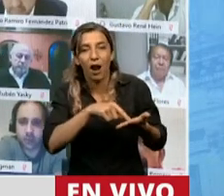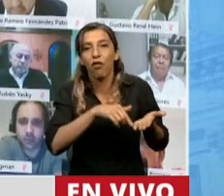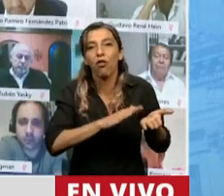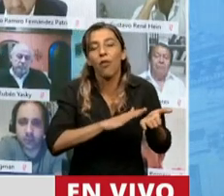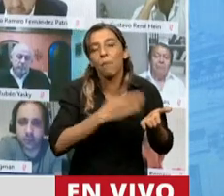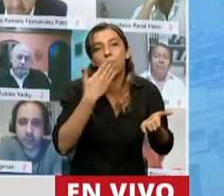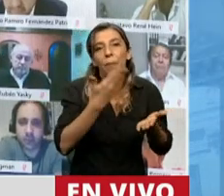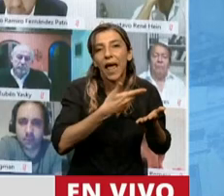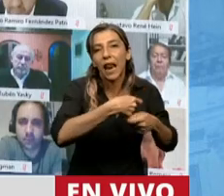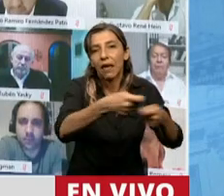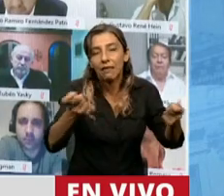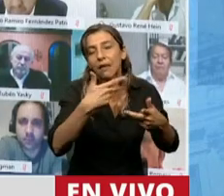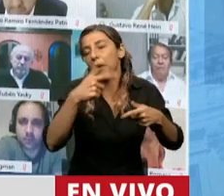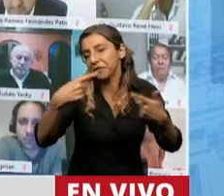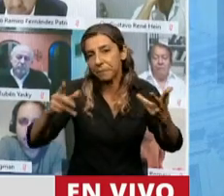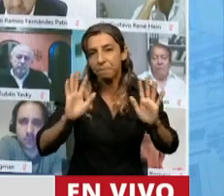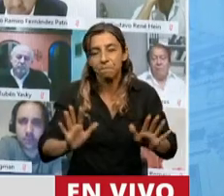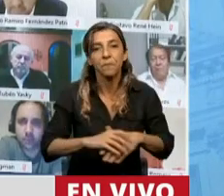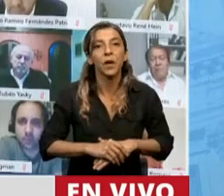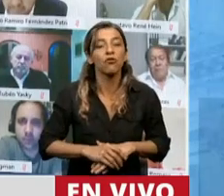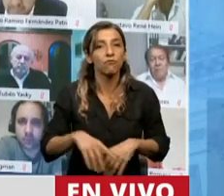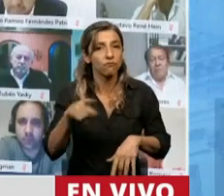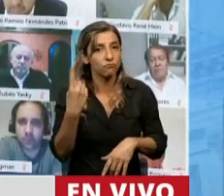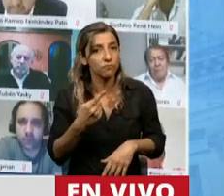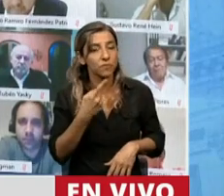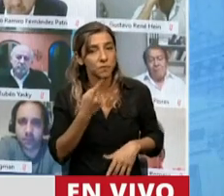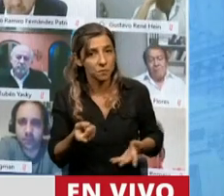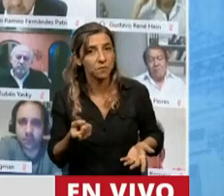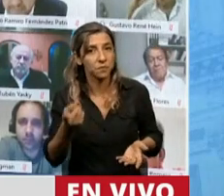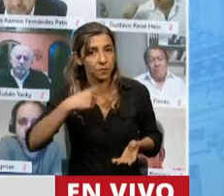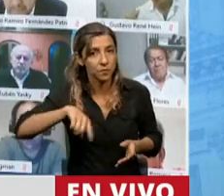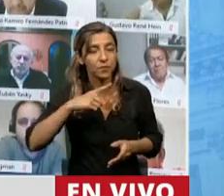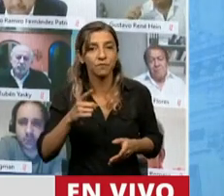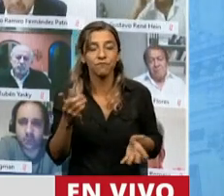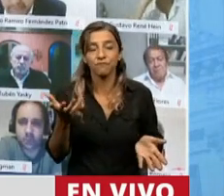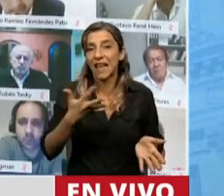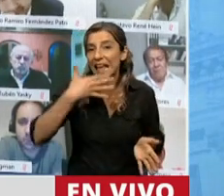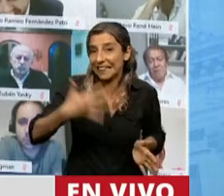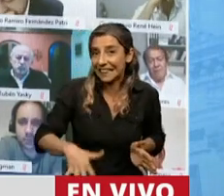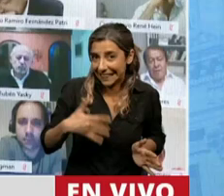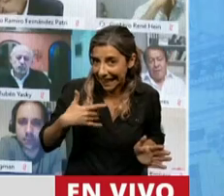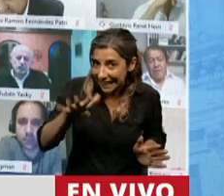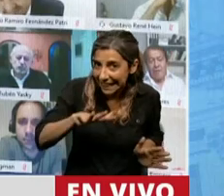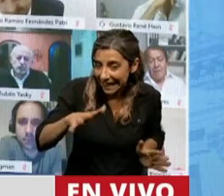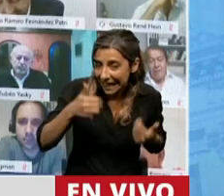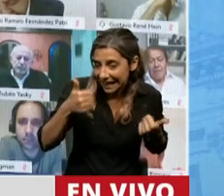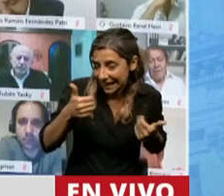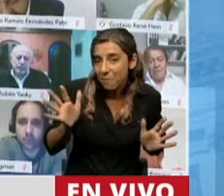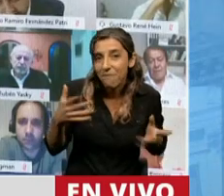atravesar. La forestal, cuando lo mencionamos, y está bueno que lo trabajemos y que lo entendamos y que lo